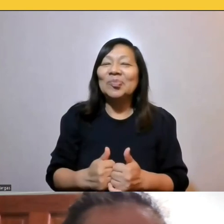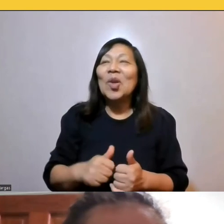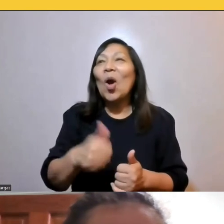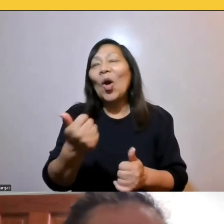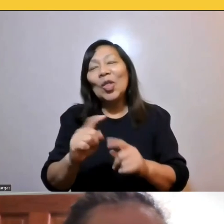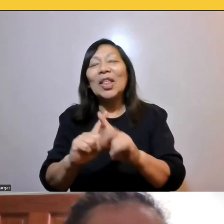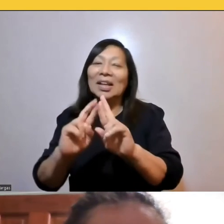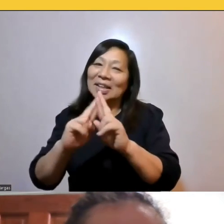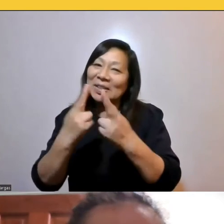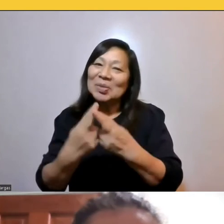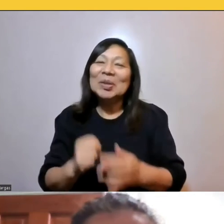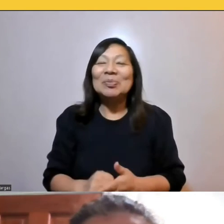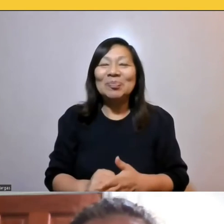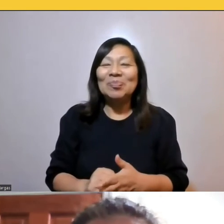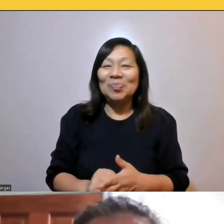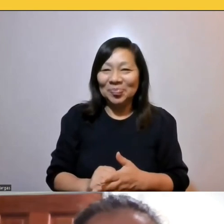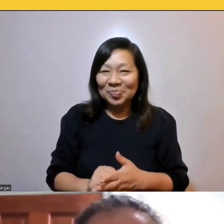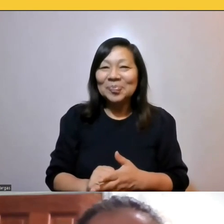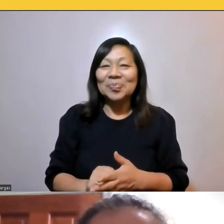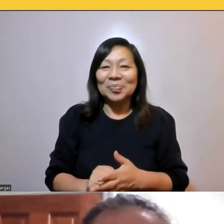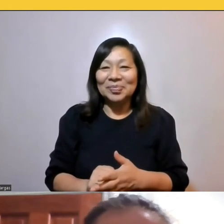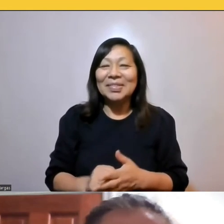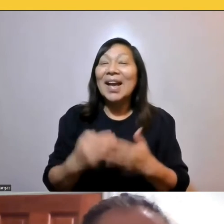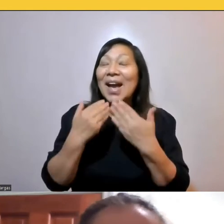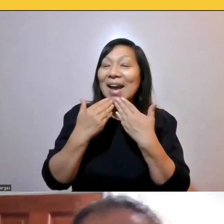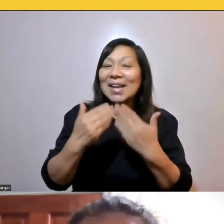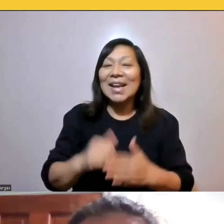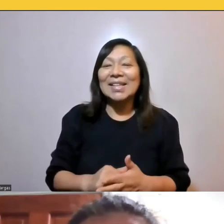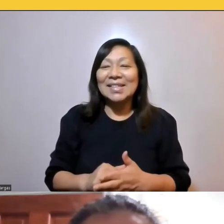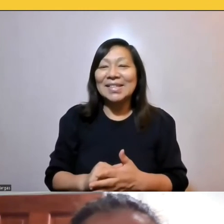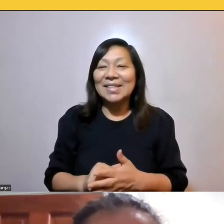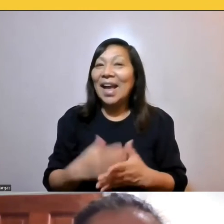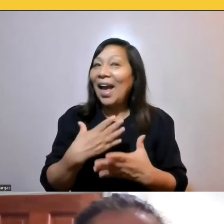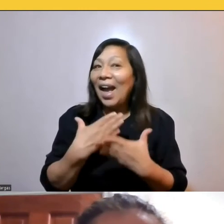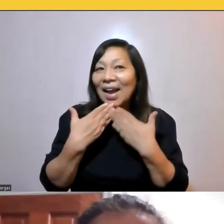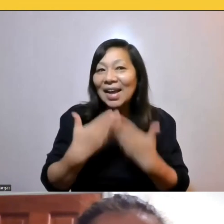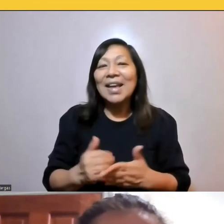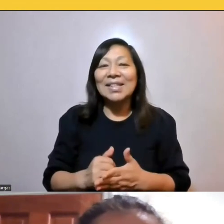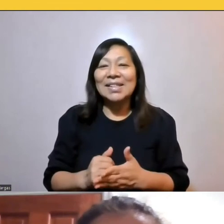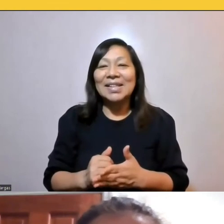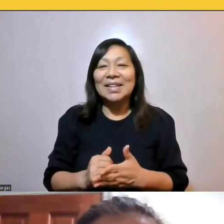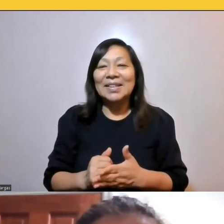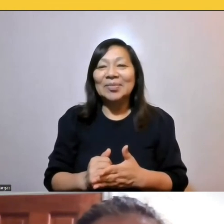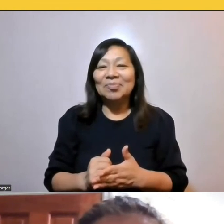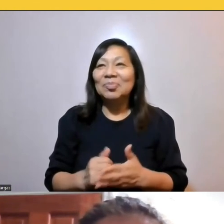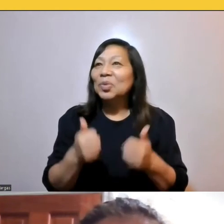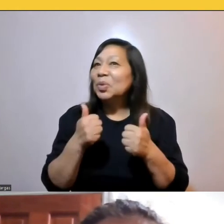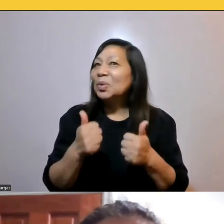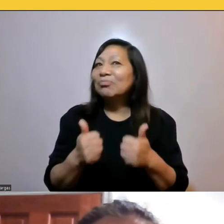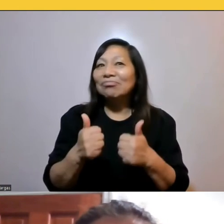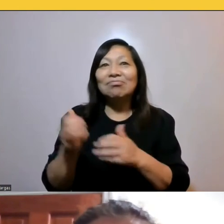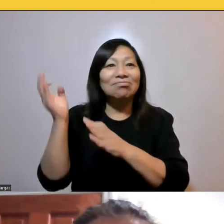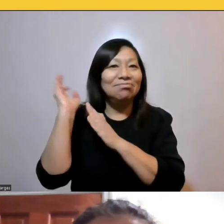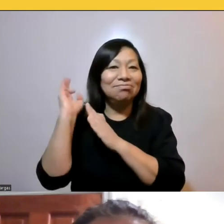oportunidad. Marcela, Listo. te doy pase. Muchas gracias, Cristian. Muchísimas gracias, Claudia. Ha sido una excelente,